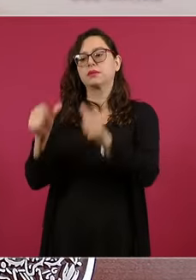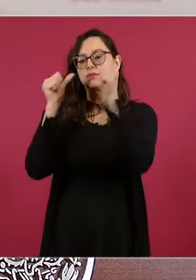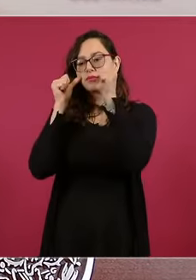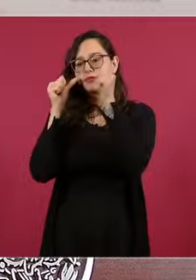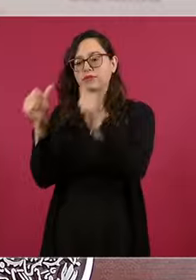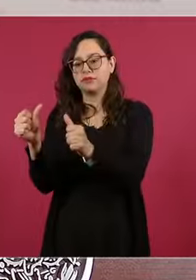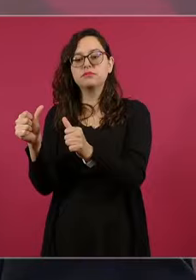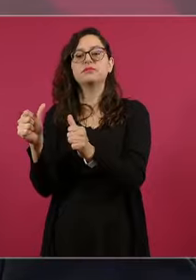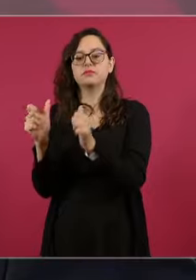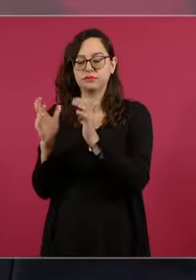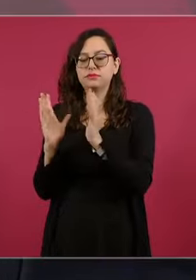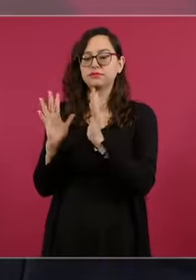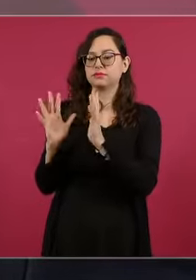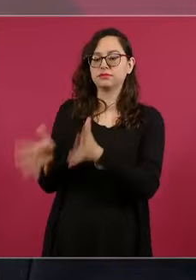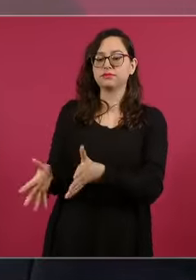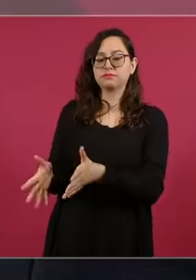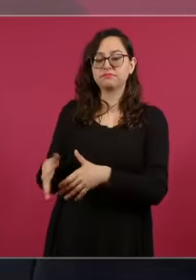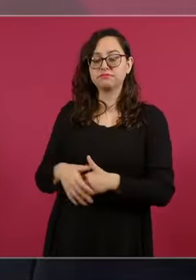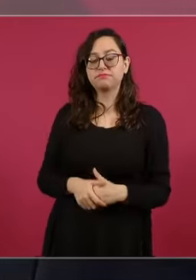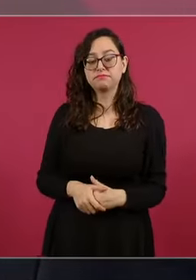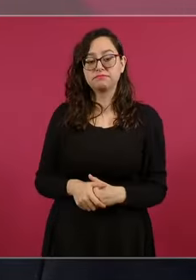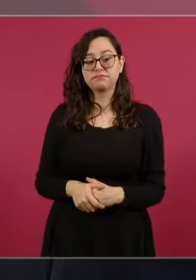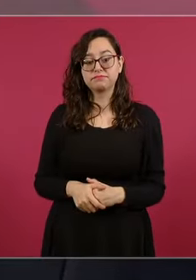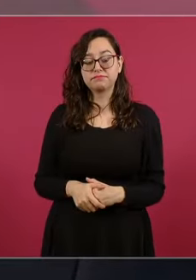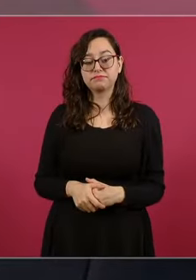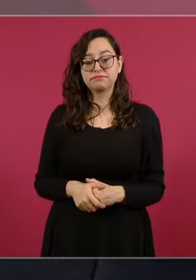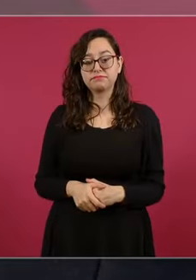y es lo que tiene que